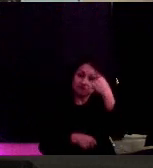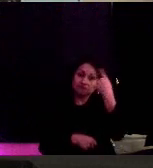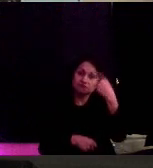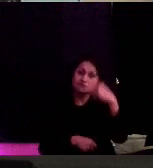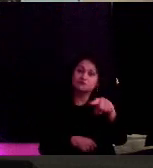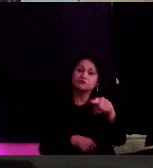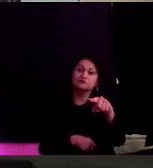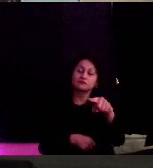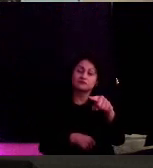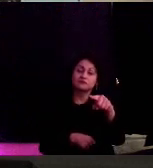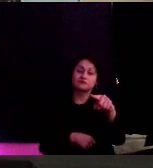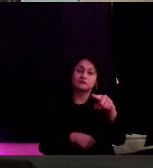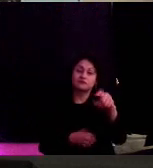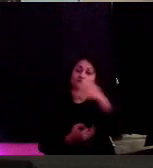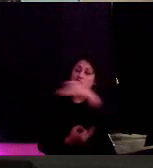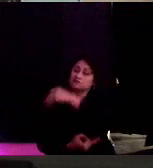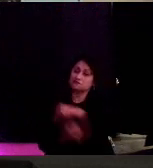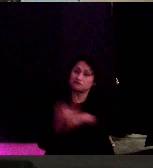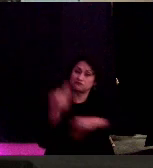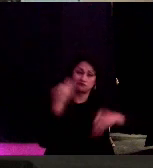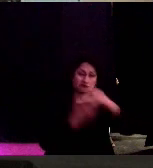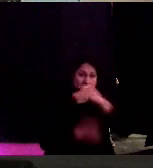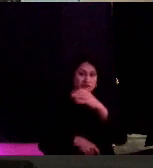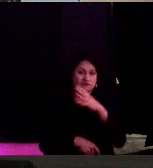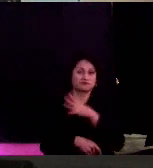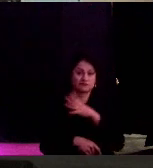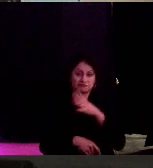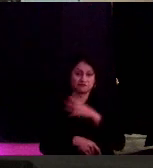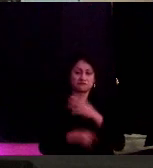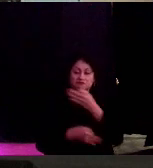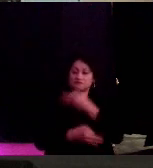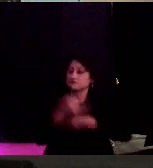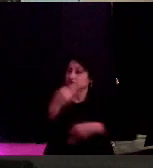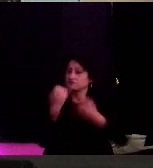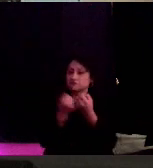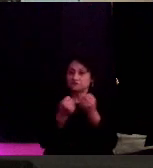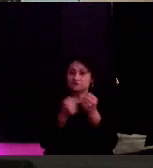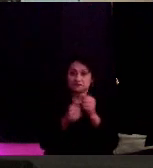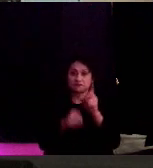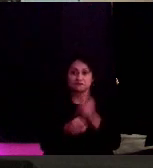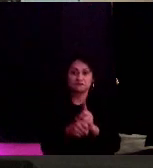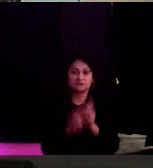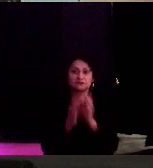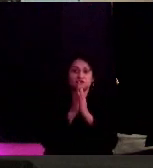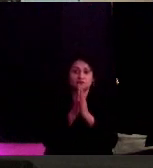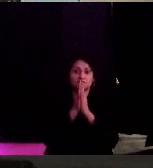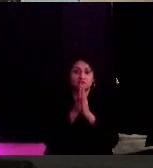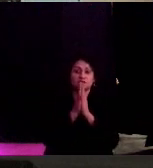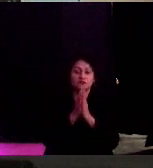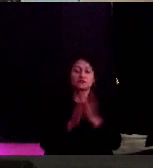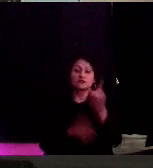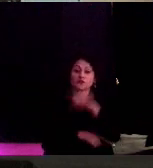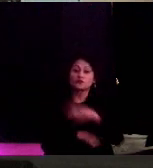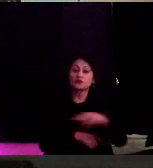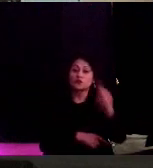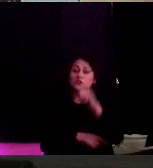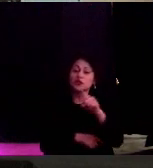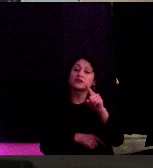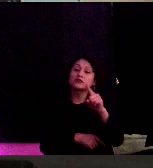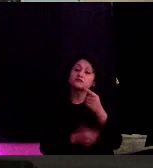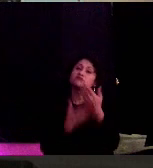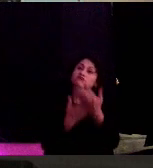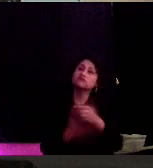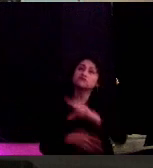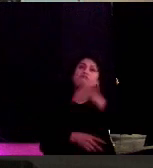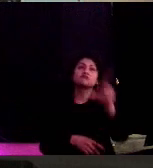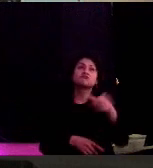nos compete a todos, a toda la sociedad. No esperemos a ser tocadas por cualquiera